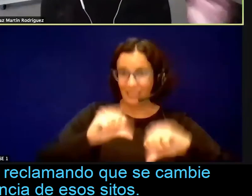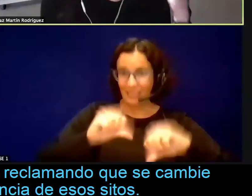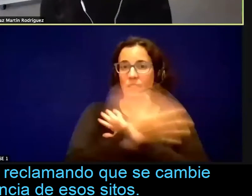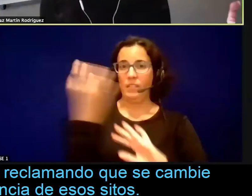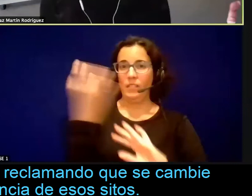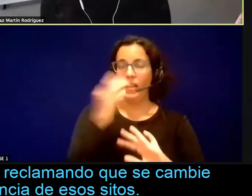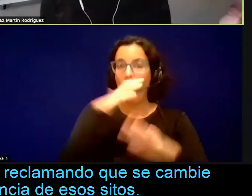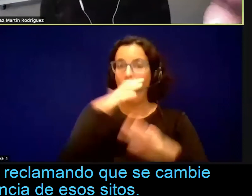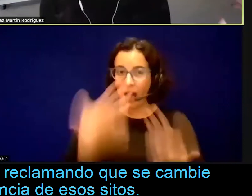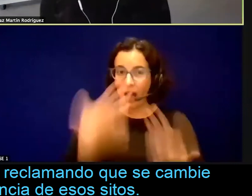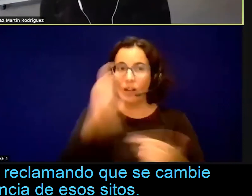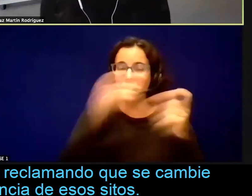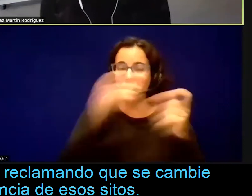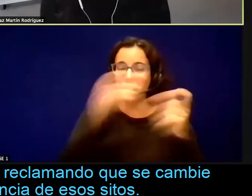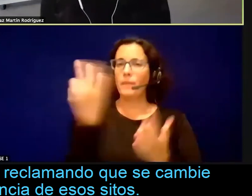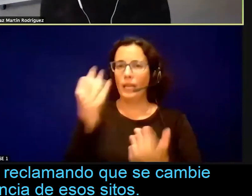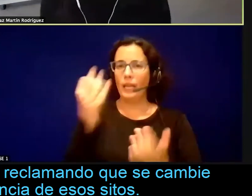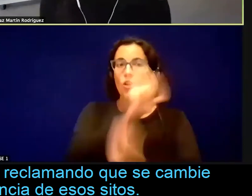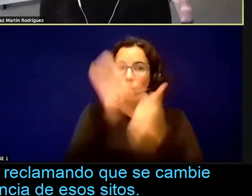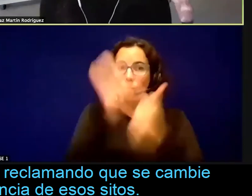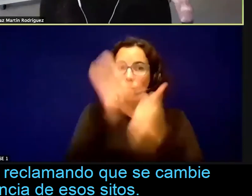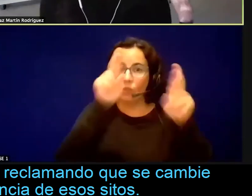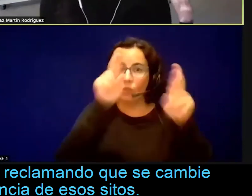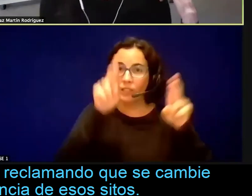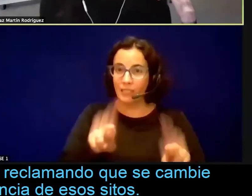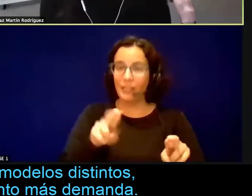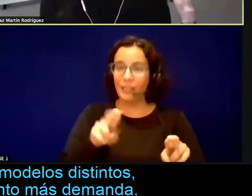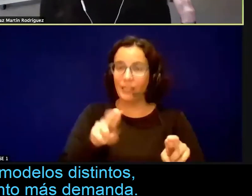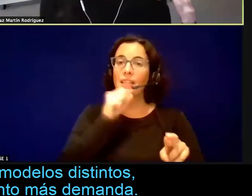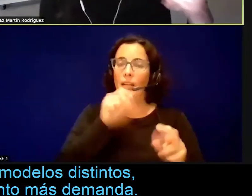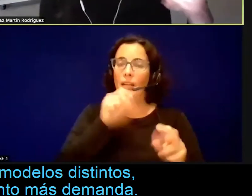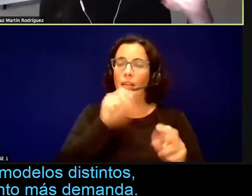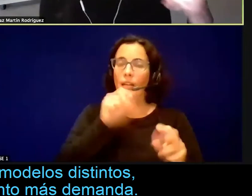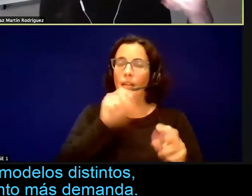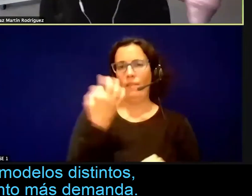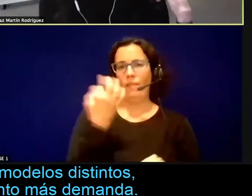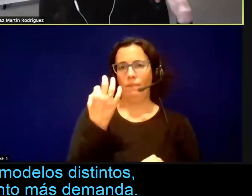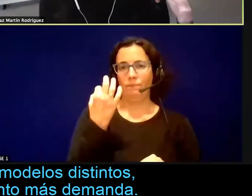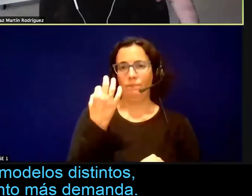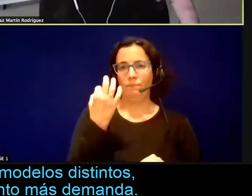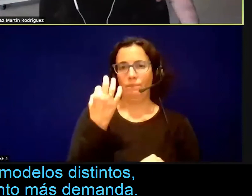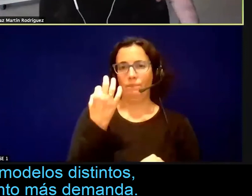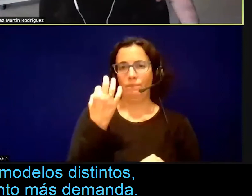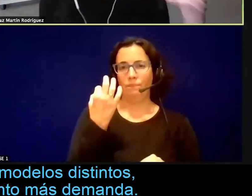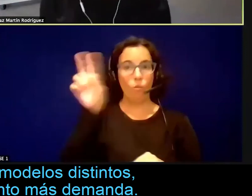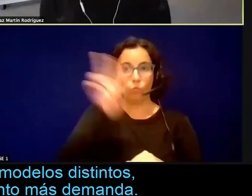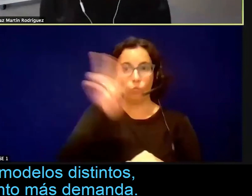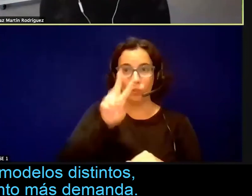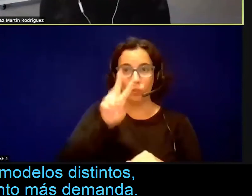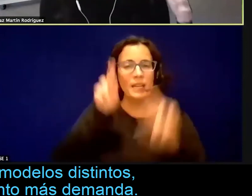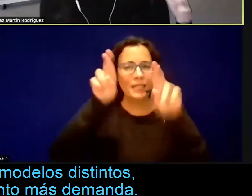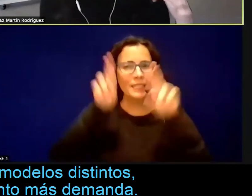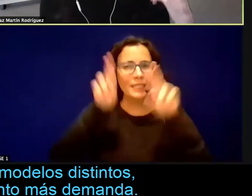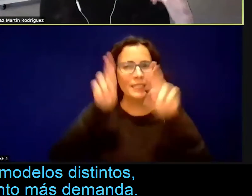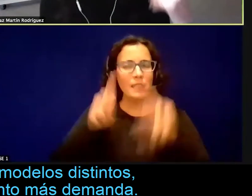esos sitios, de esos lugares, ¿no? Y como hoy en día podemos ver que en Estados Unidos hay unas residencias buenísimas y que hay unos modelos completamente distintos o que en